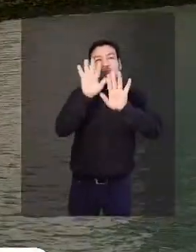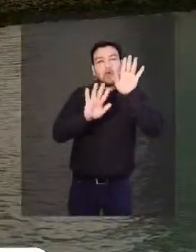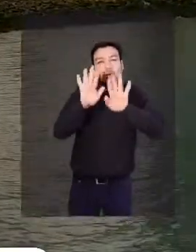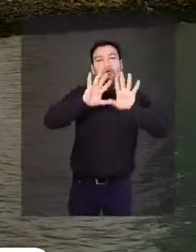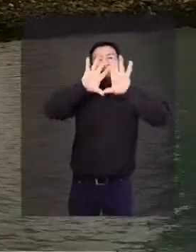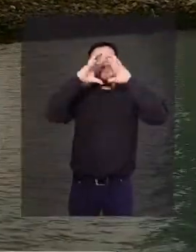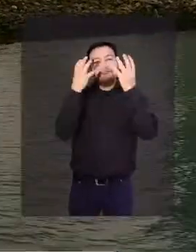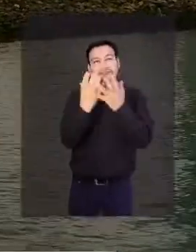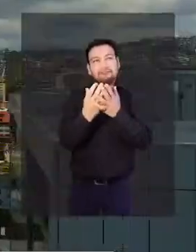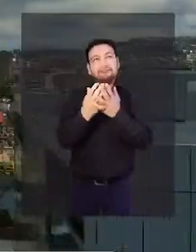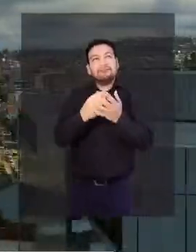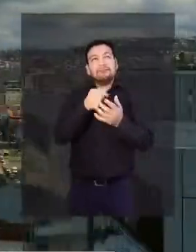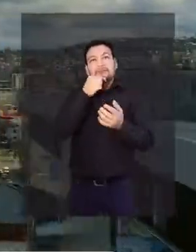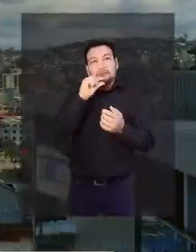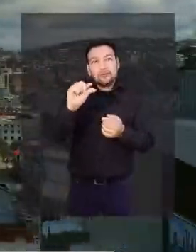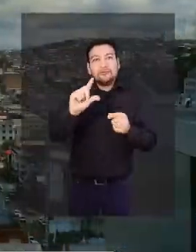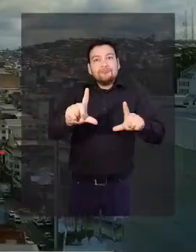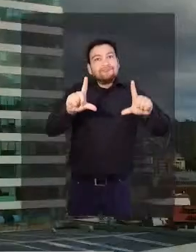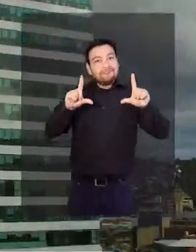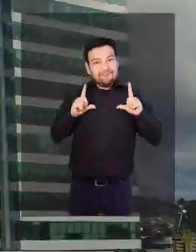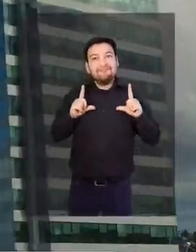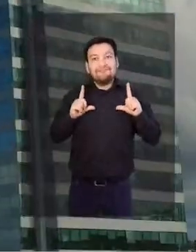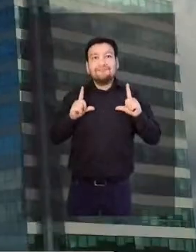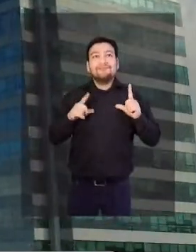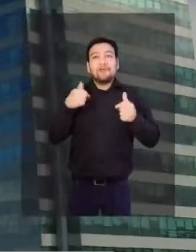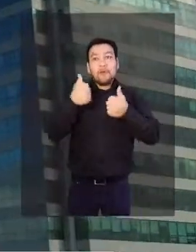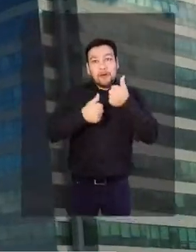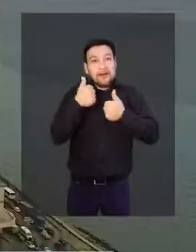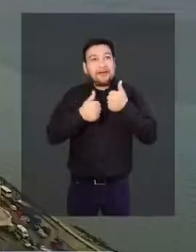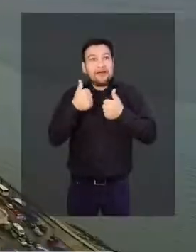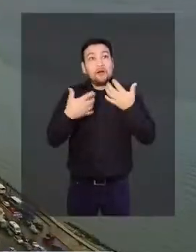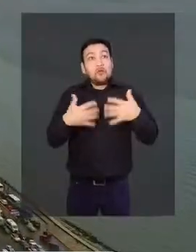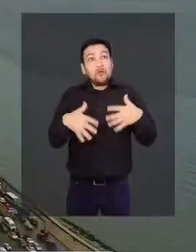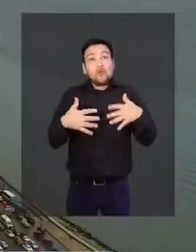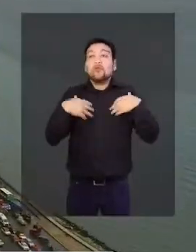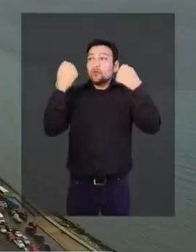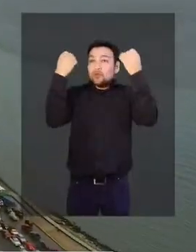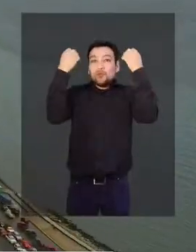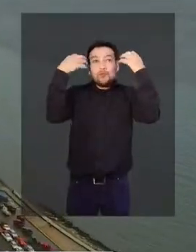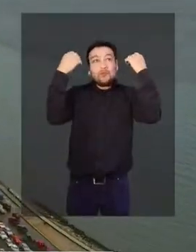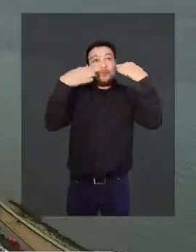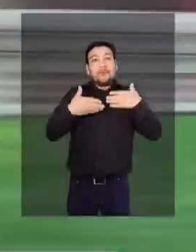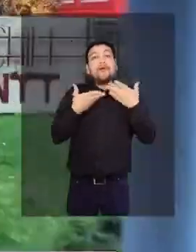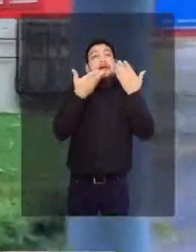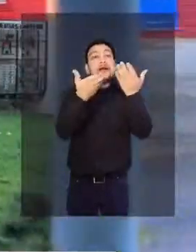región de los lagos ha generado una creciente necesidad de profesionales en la zona.